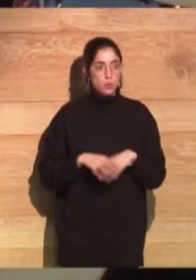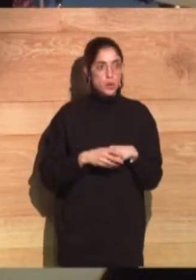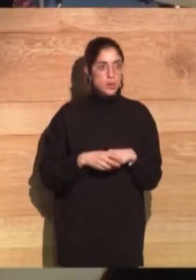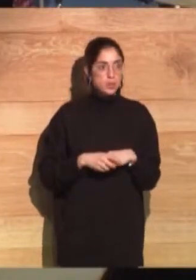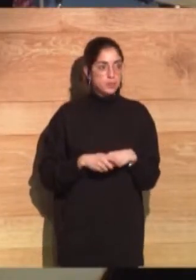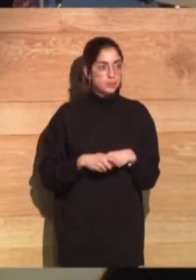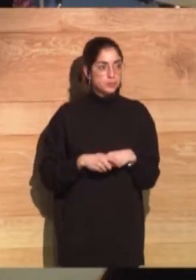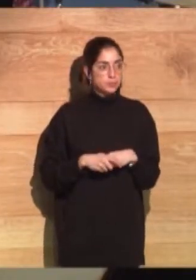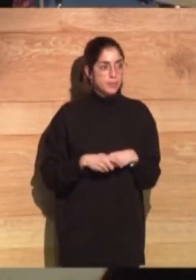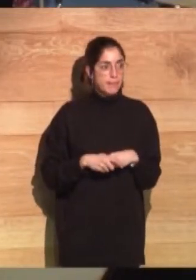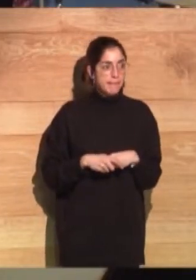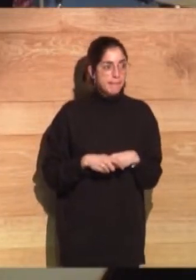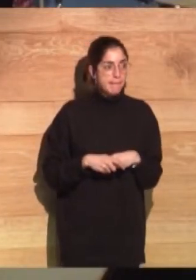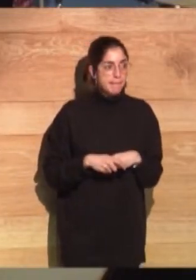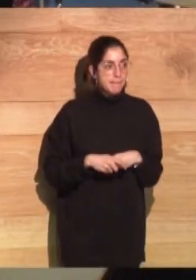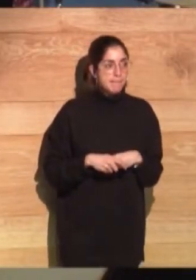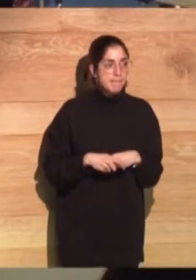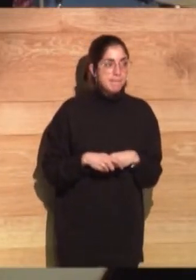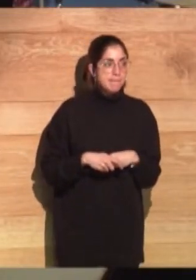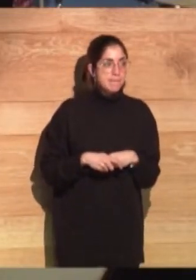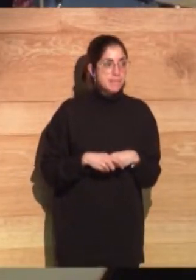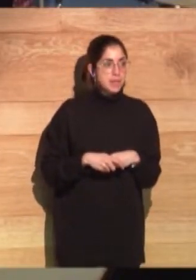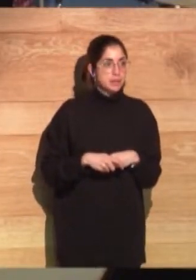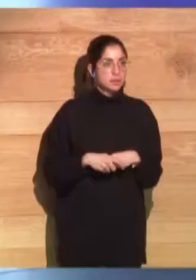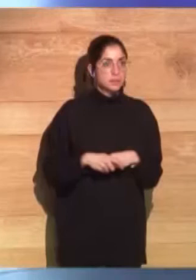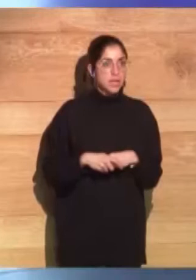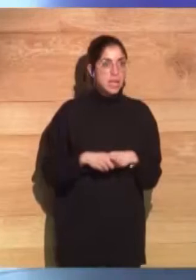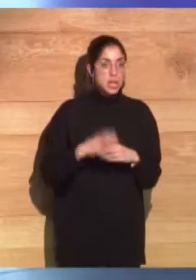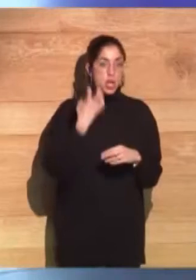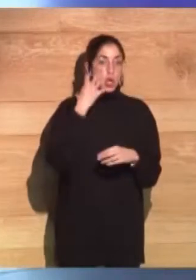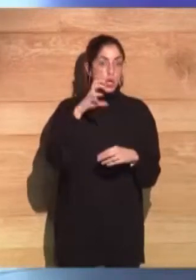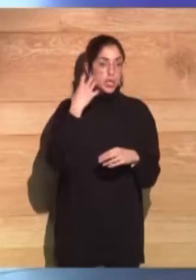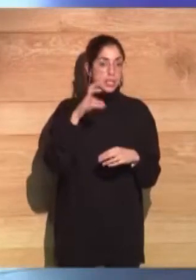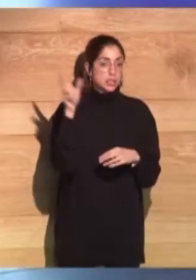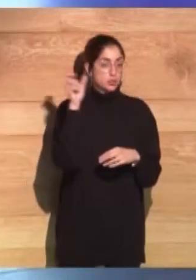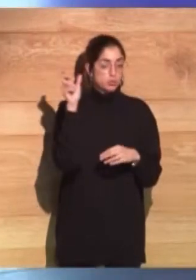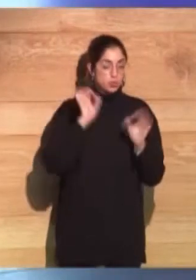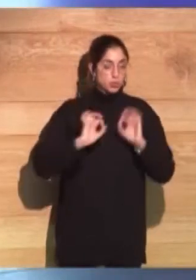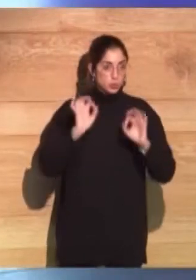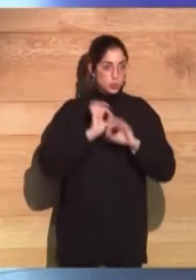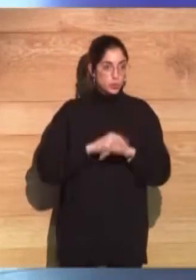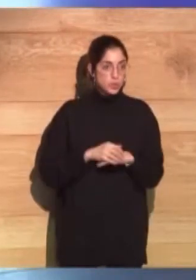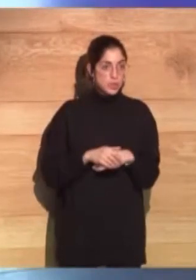My duty and responsibility is to tell them. Los gritos no escuchan.